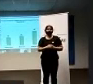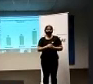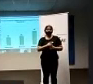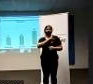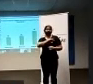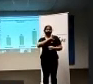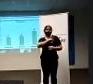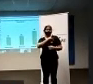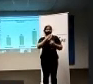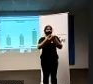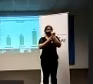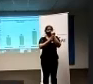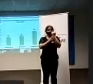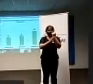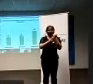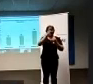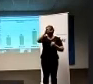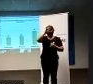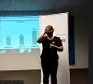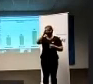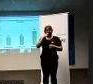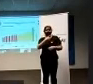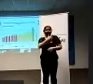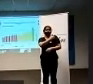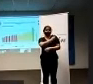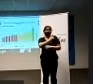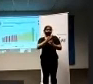el 74%. Siguiente.